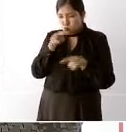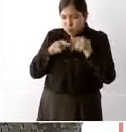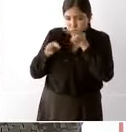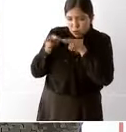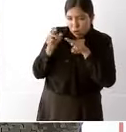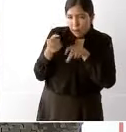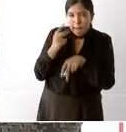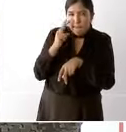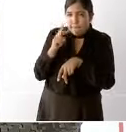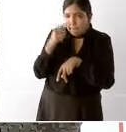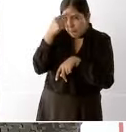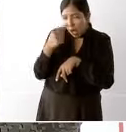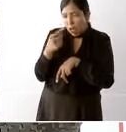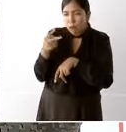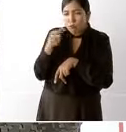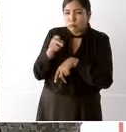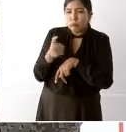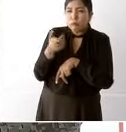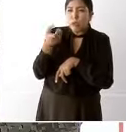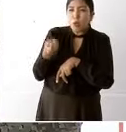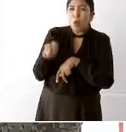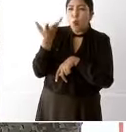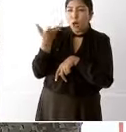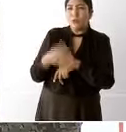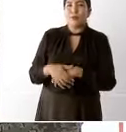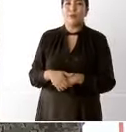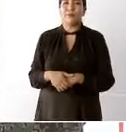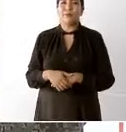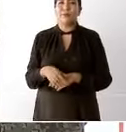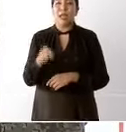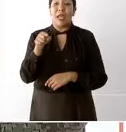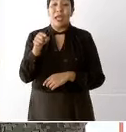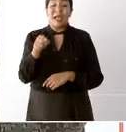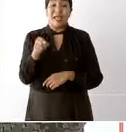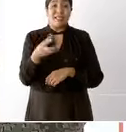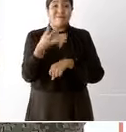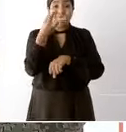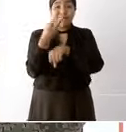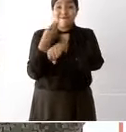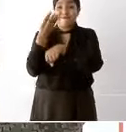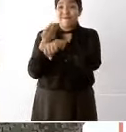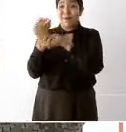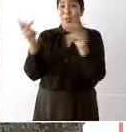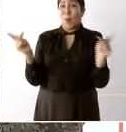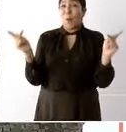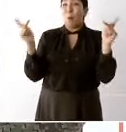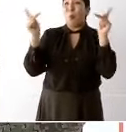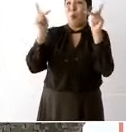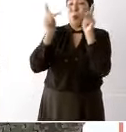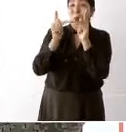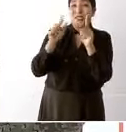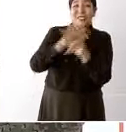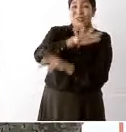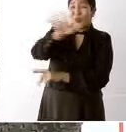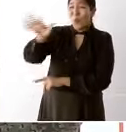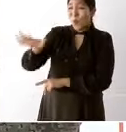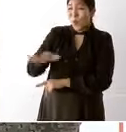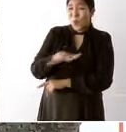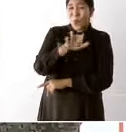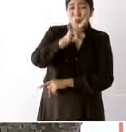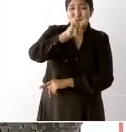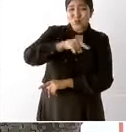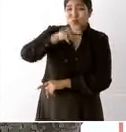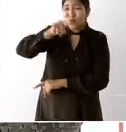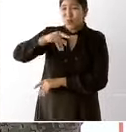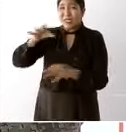corresponder a la reactivación y mantenimiento de puentes, de todos los puentes que van alrededor de las líneas, ahí